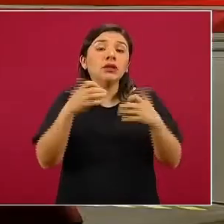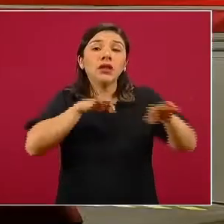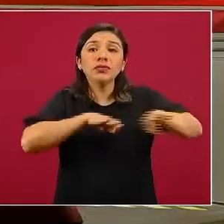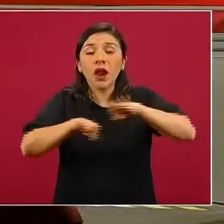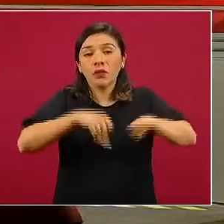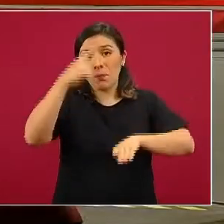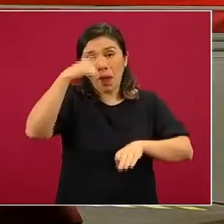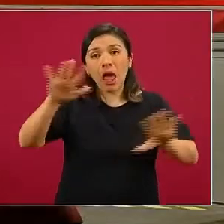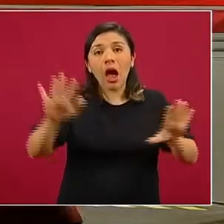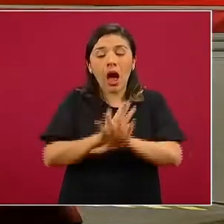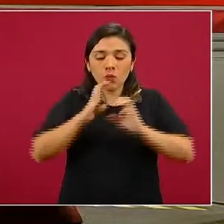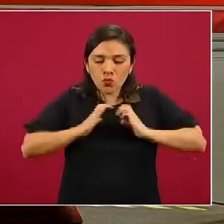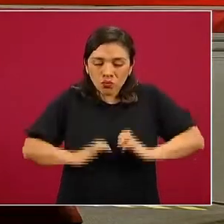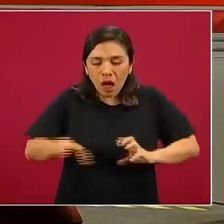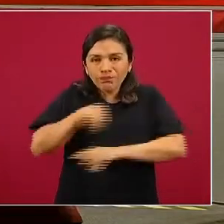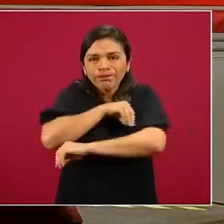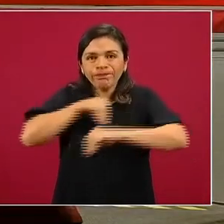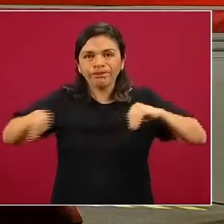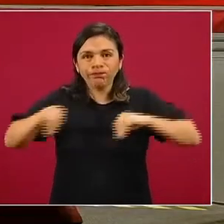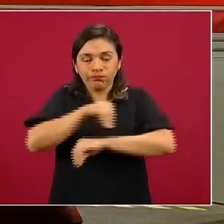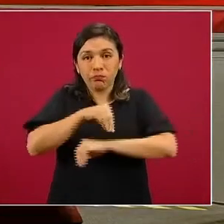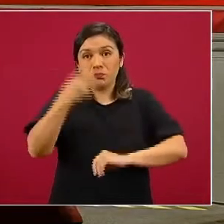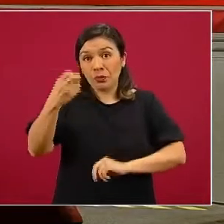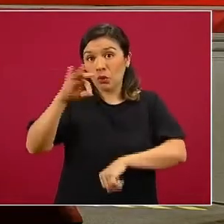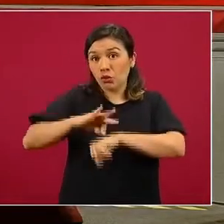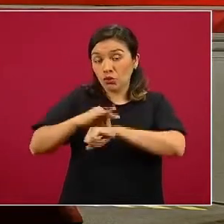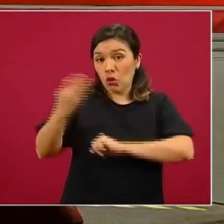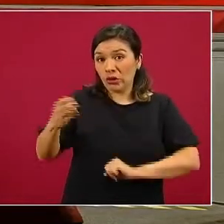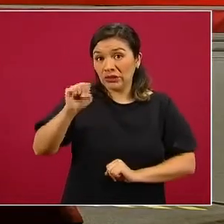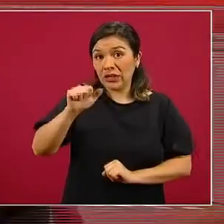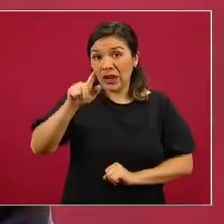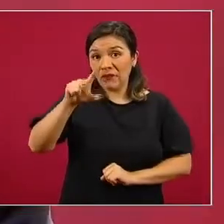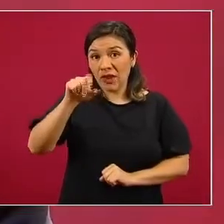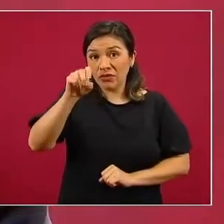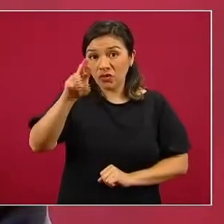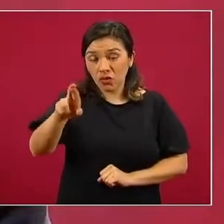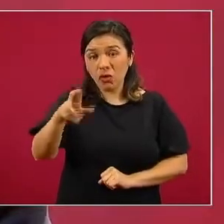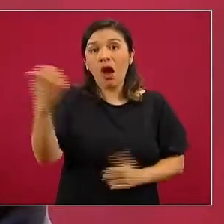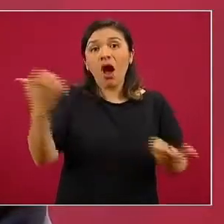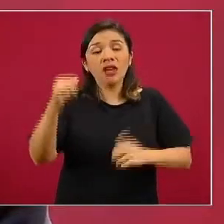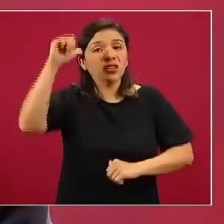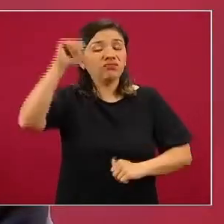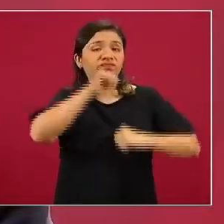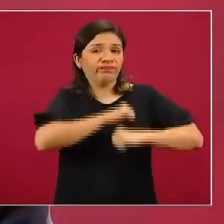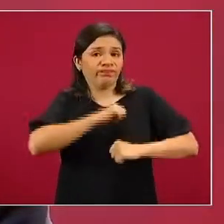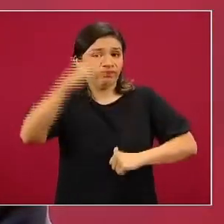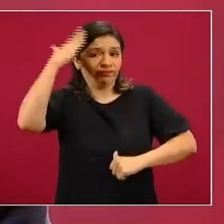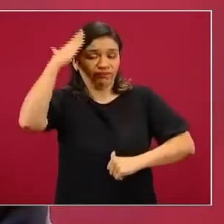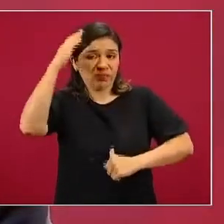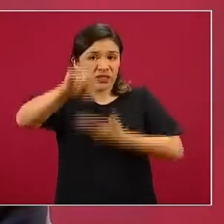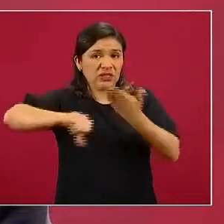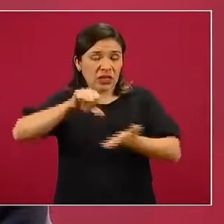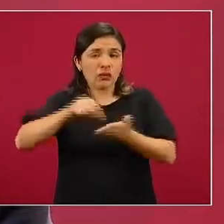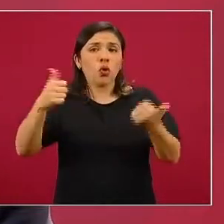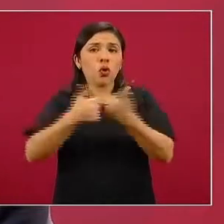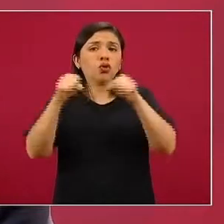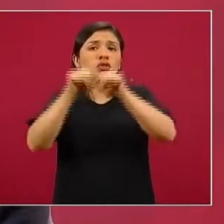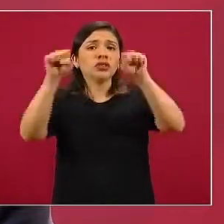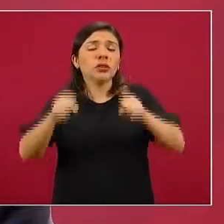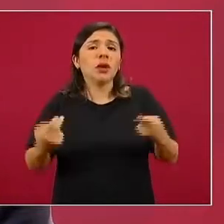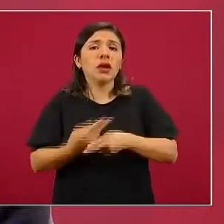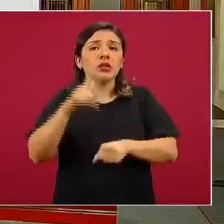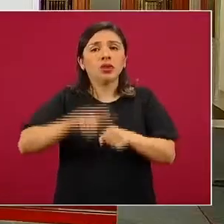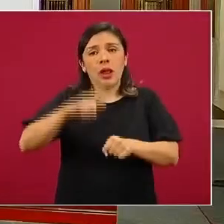los trasplantes. El doctor Salvador Aburto es quien encabeza este centro y con ello el Sistema Nacional